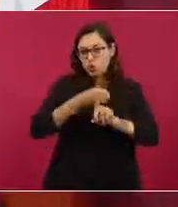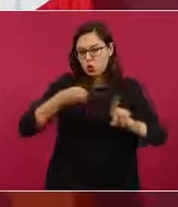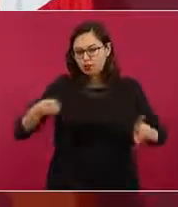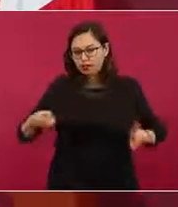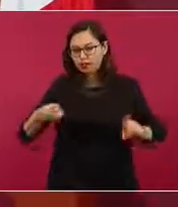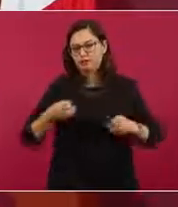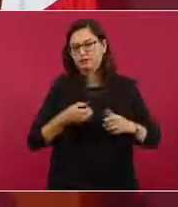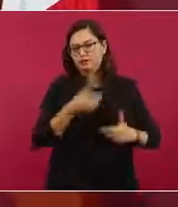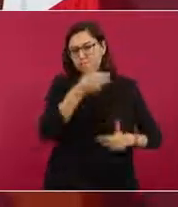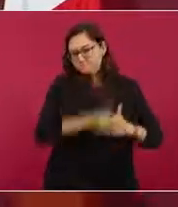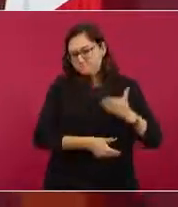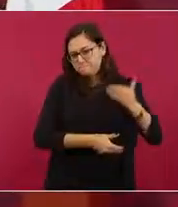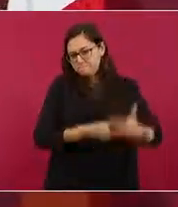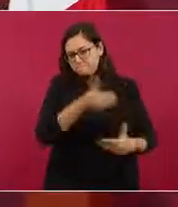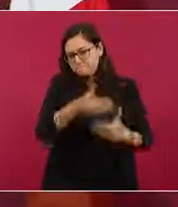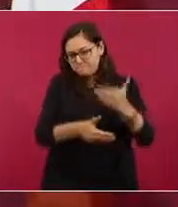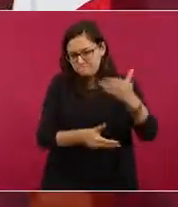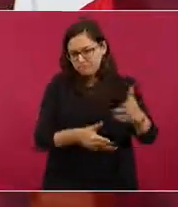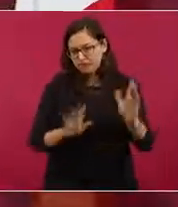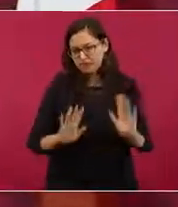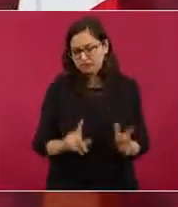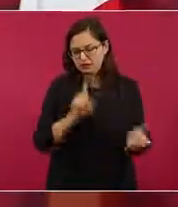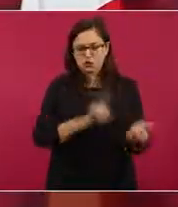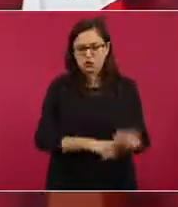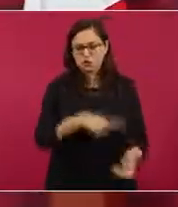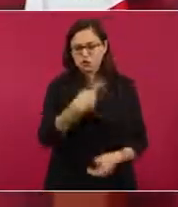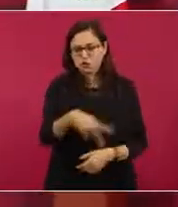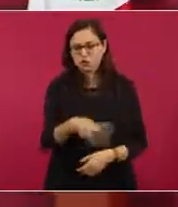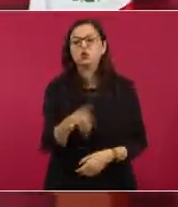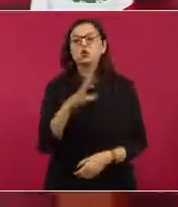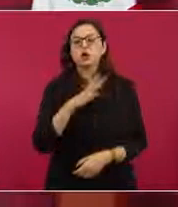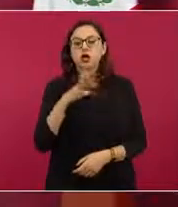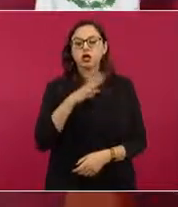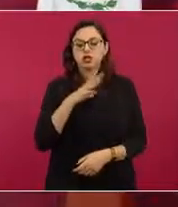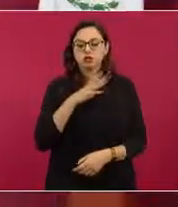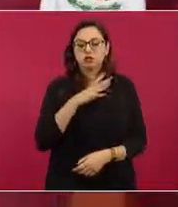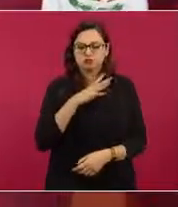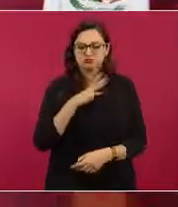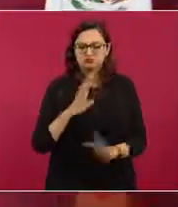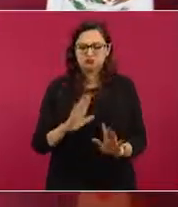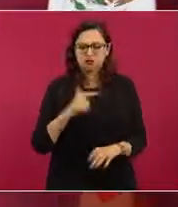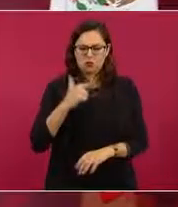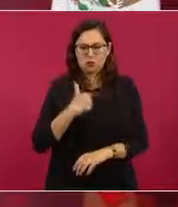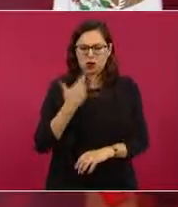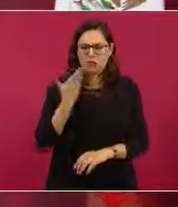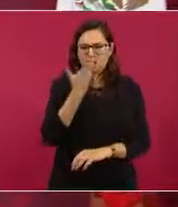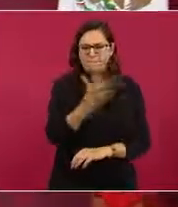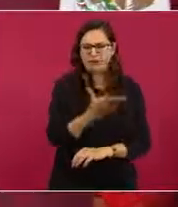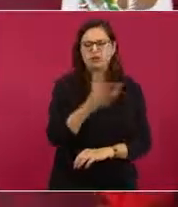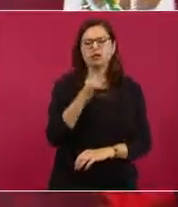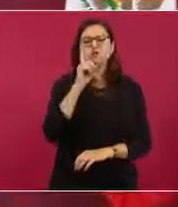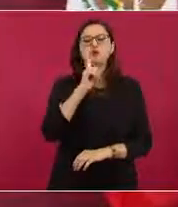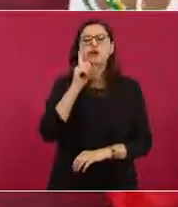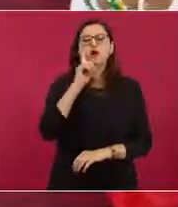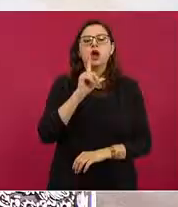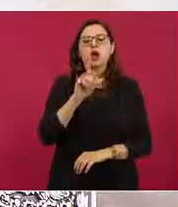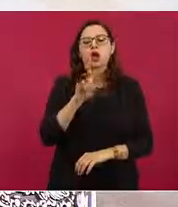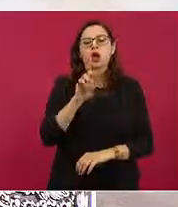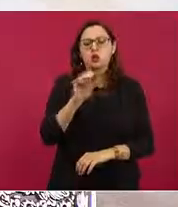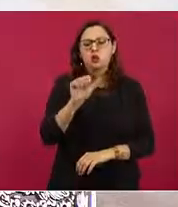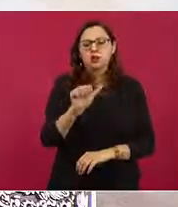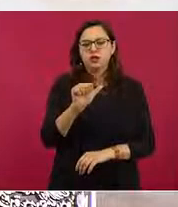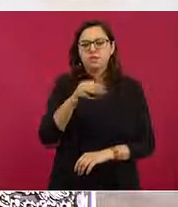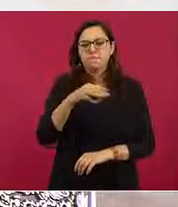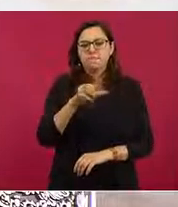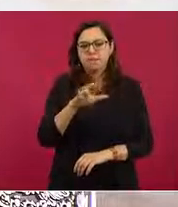elecciones de los dirigentes nacionales. Sí. Sí, vamos a pedirle a Luisa María que nos